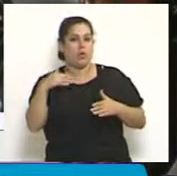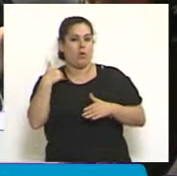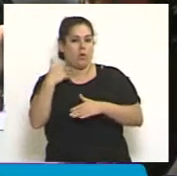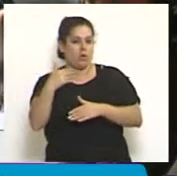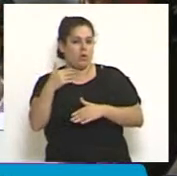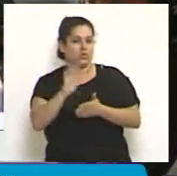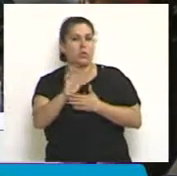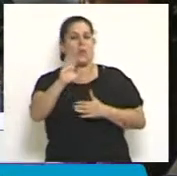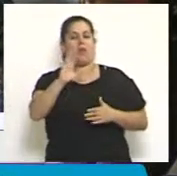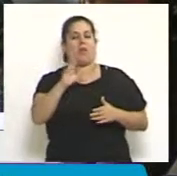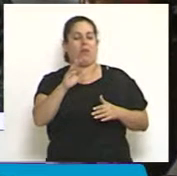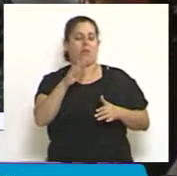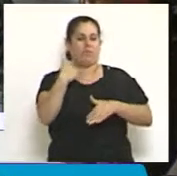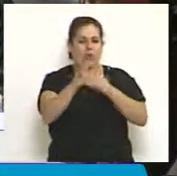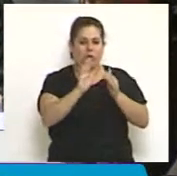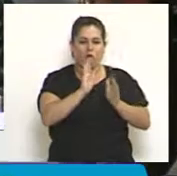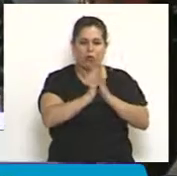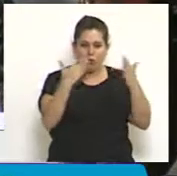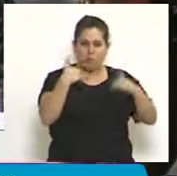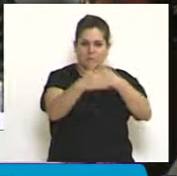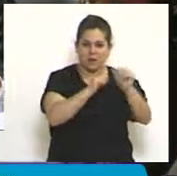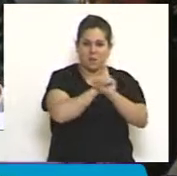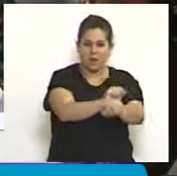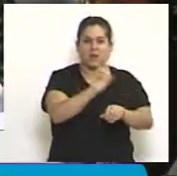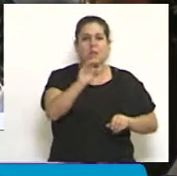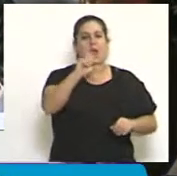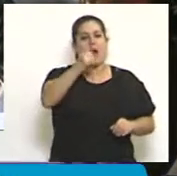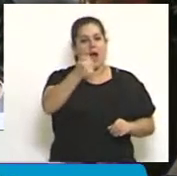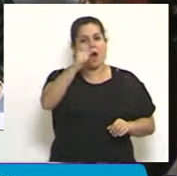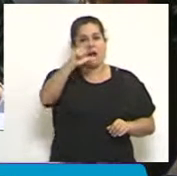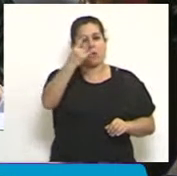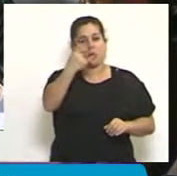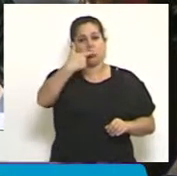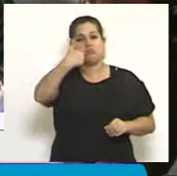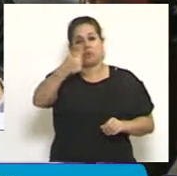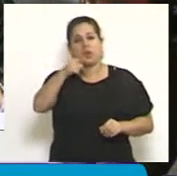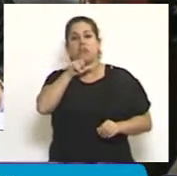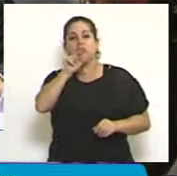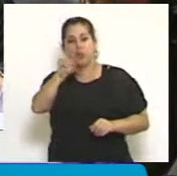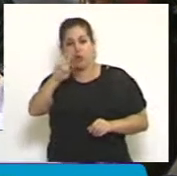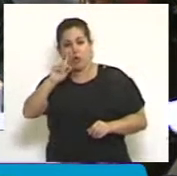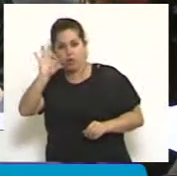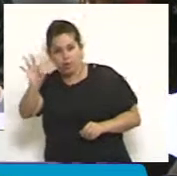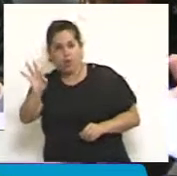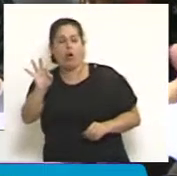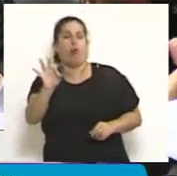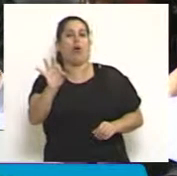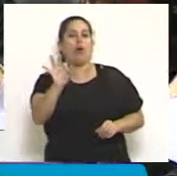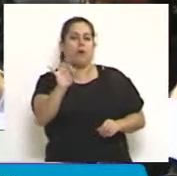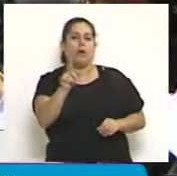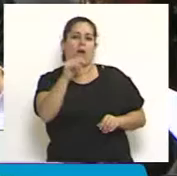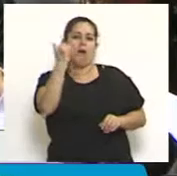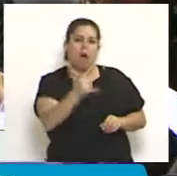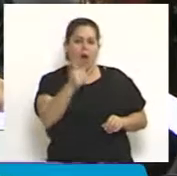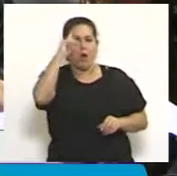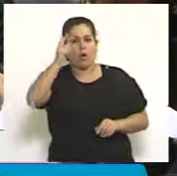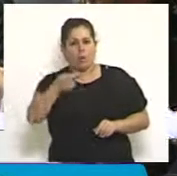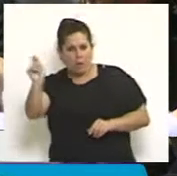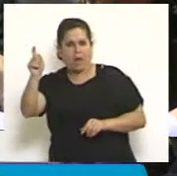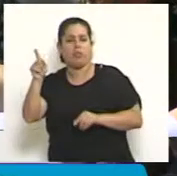La Cámara Federal de Apelaciones intervendrá también como órgano revisor de las decisiones adoptadas por los tribunales federales de juicio de